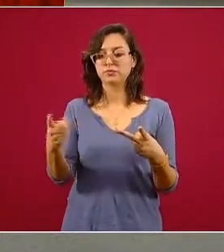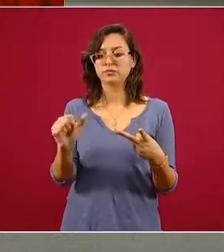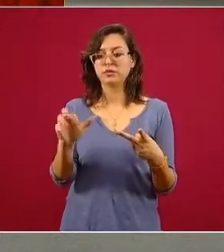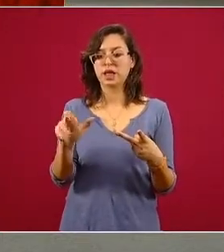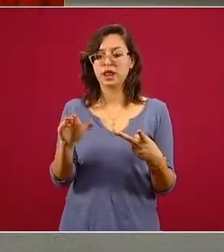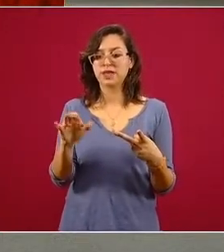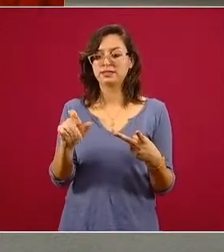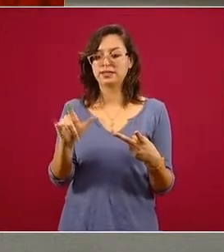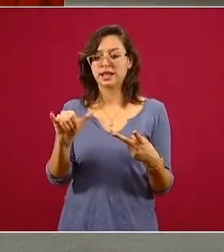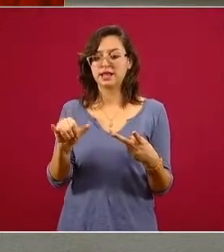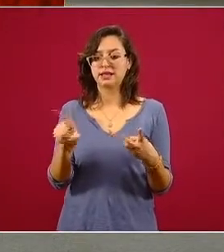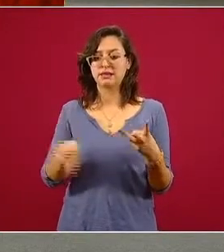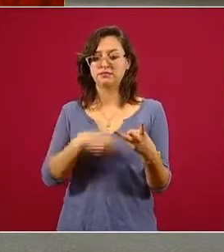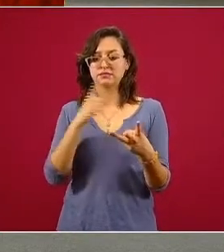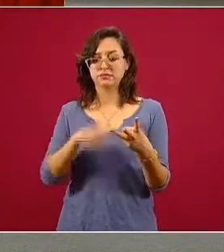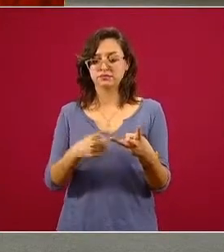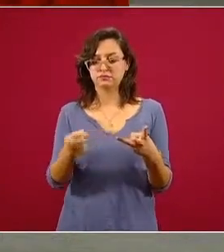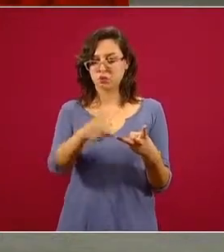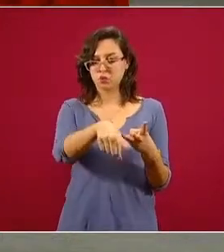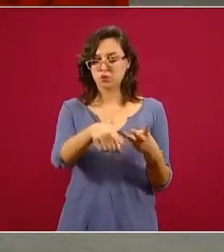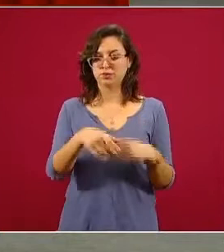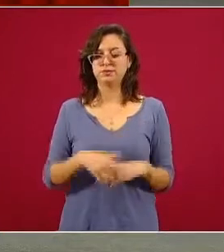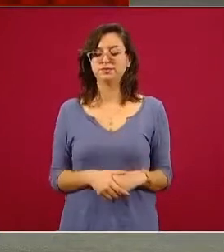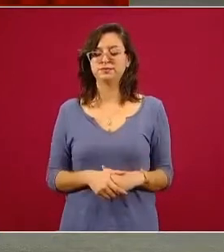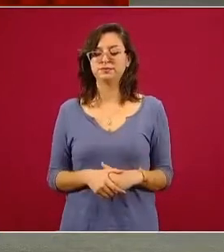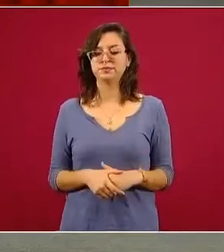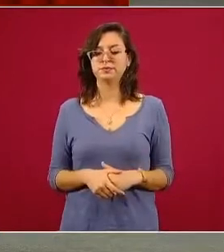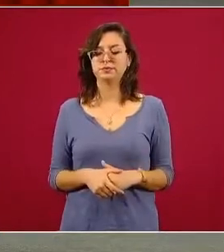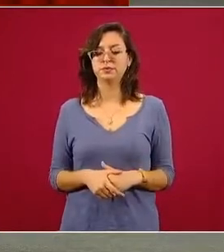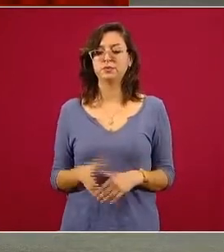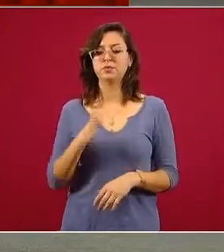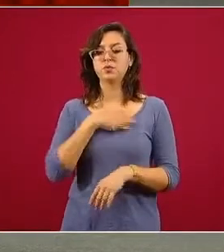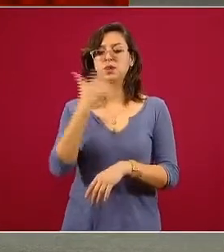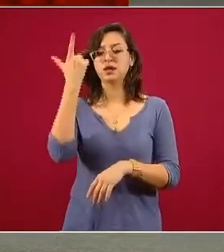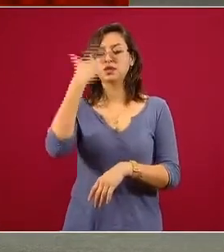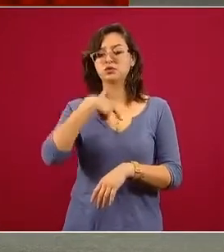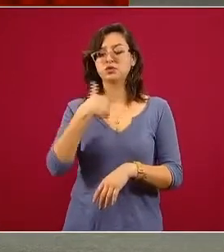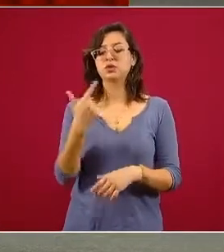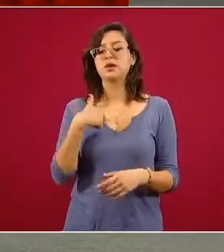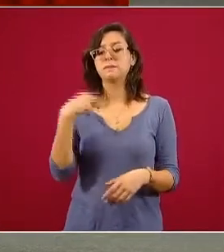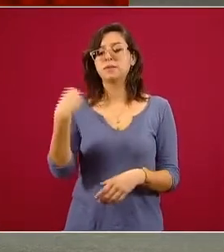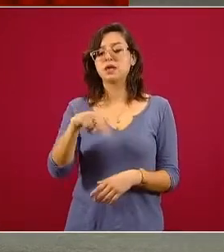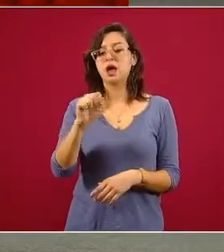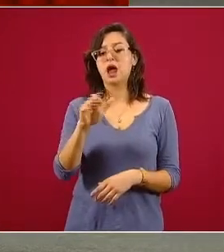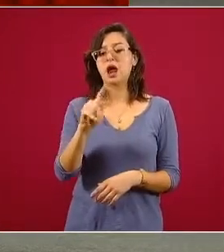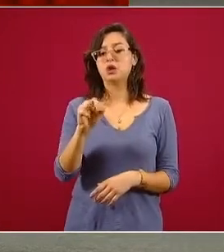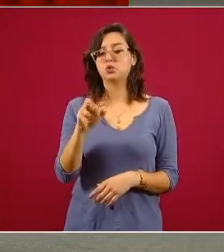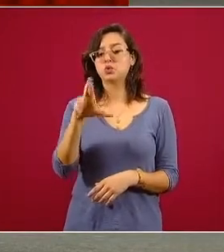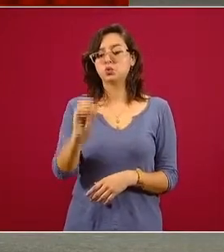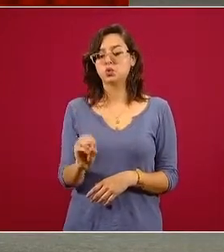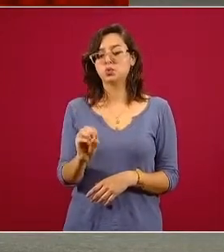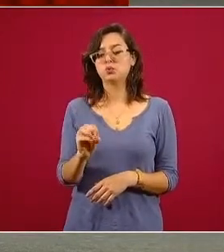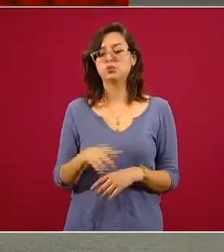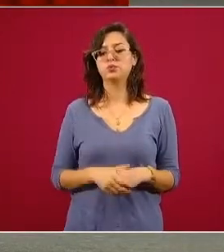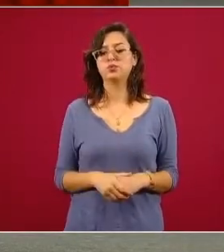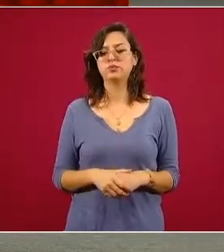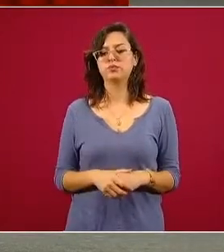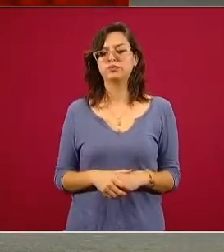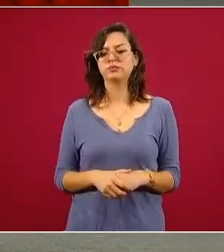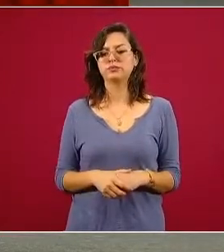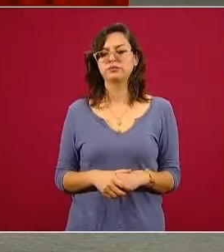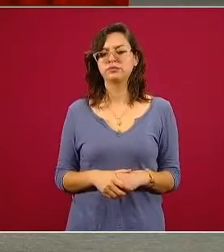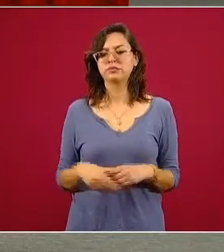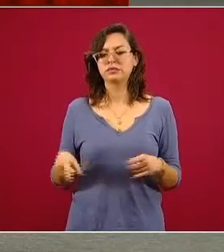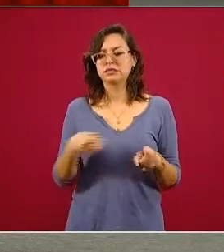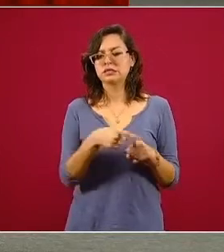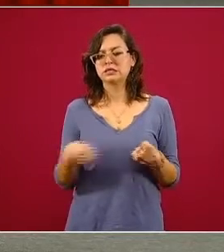Araceli Danday, de Canal 11, y luego pasamos con usted. Ahí vamos. Buenas noches, gracias. Arturo Contreras, de Pie de Página. En la semana, durante